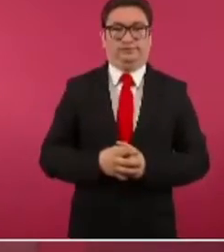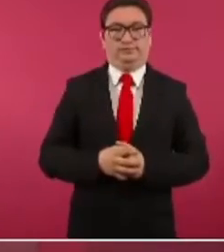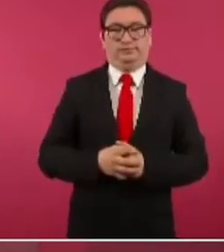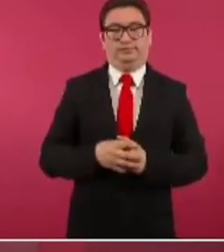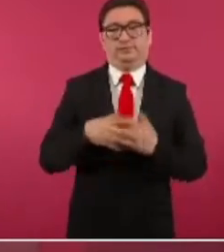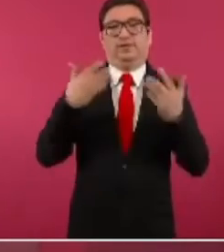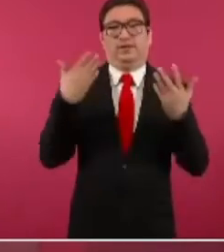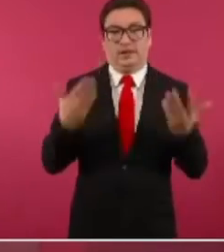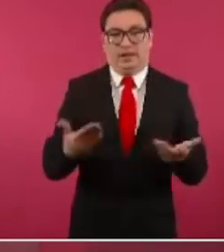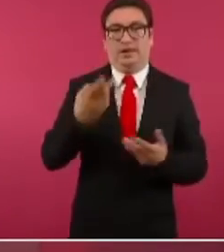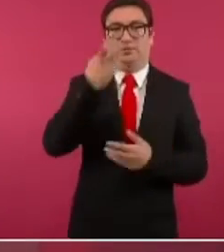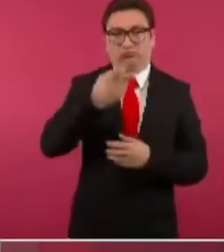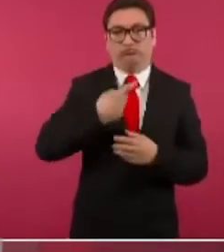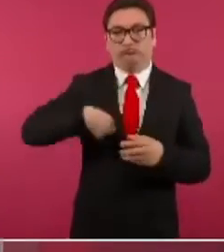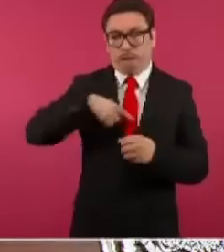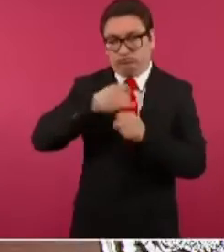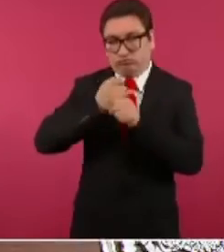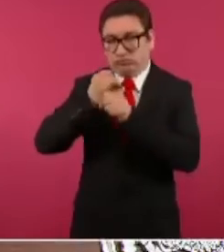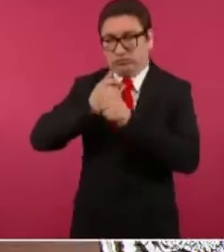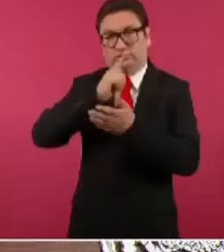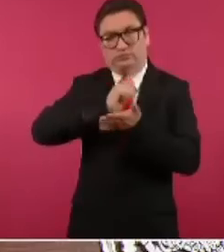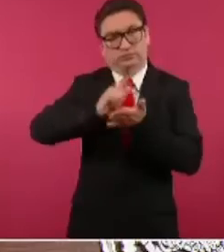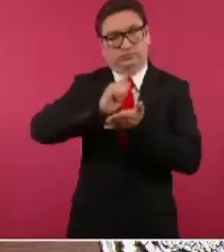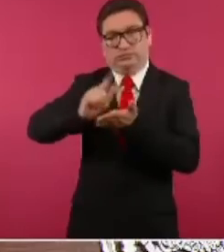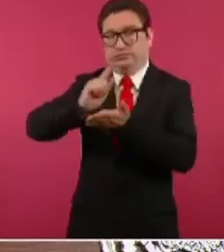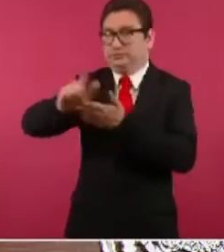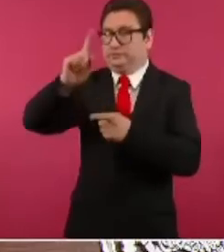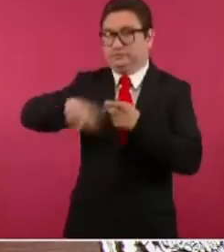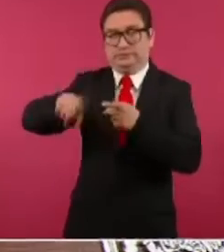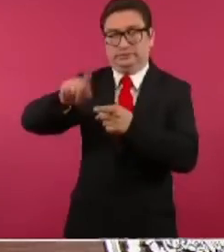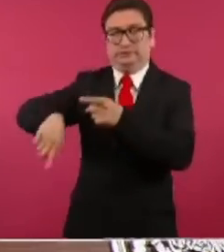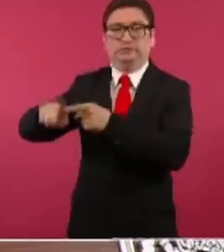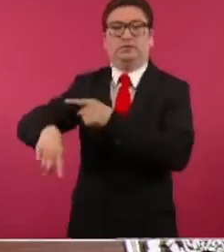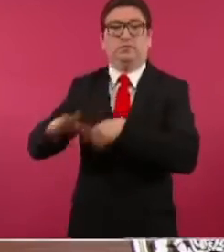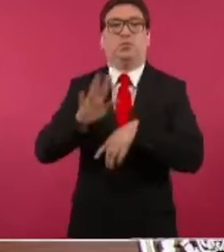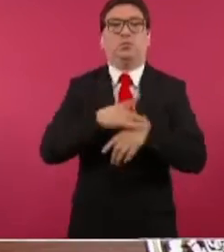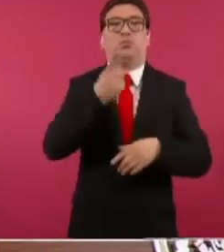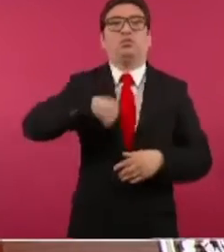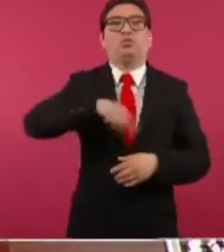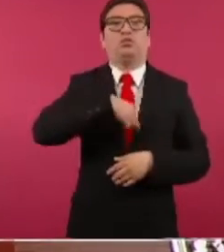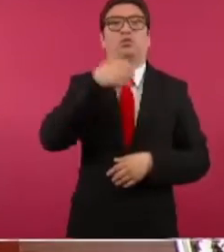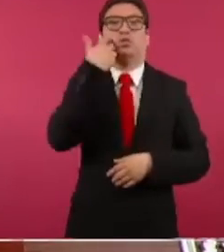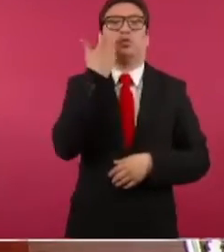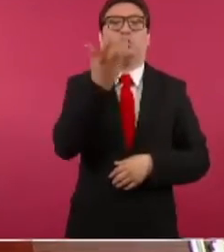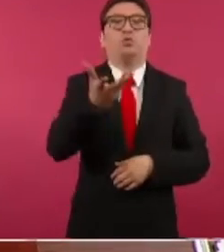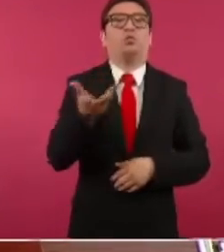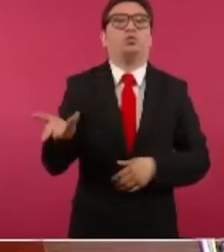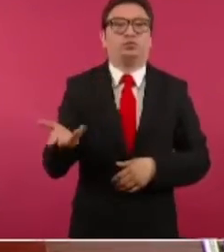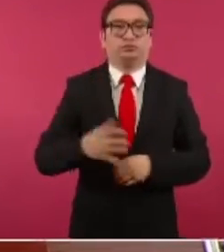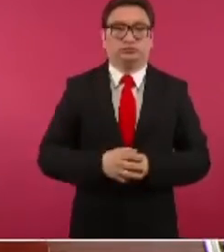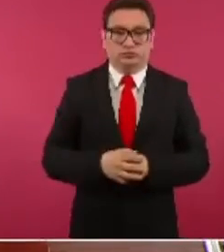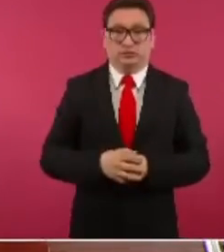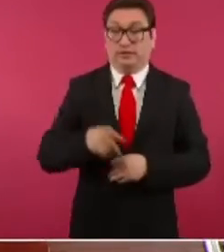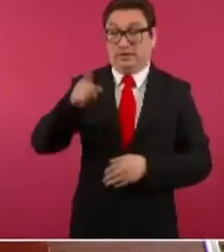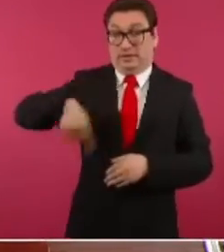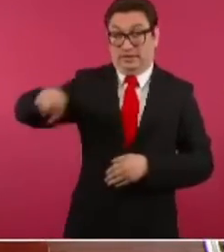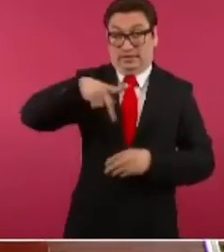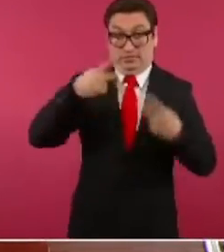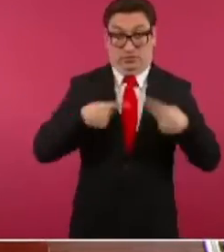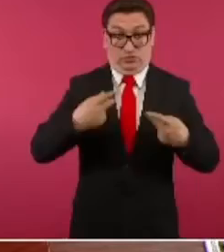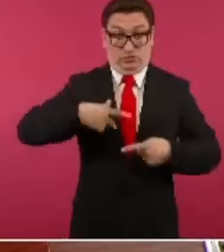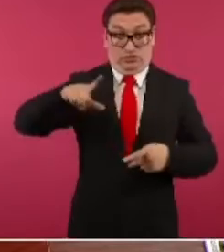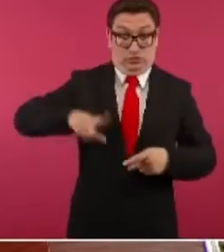Entonces estamos limpiando, porque lo que queremos es que el servidor público,